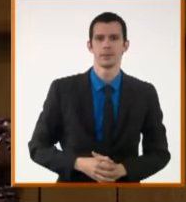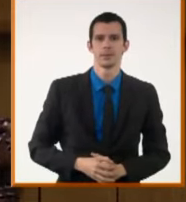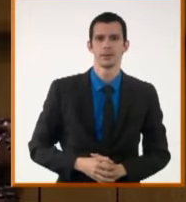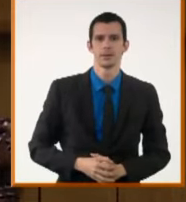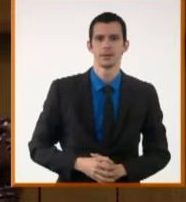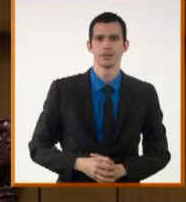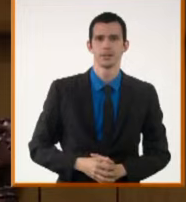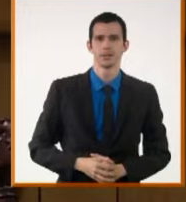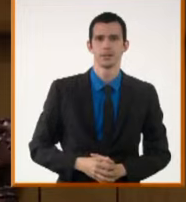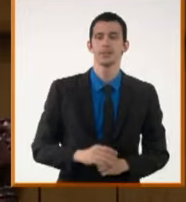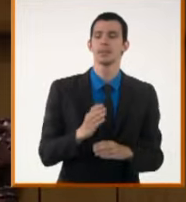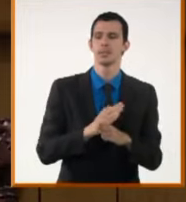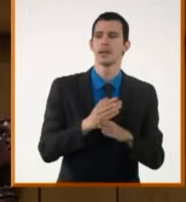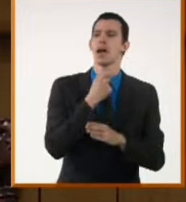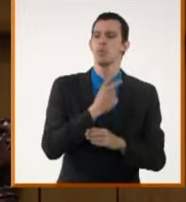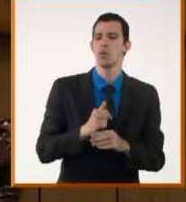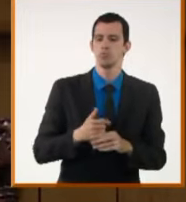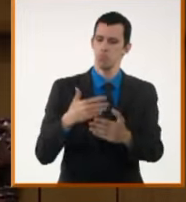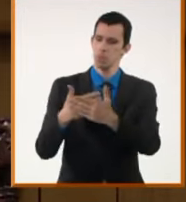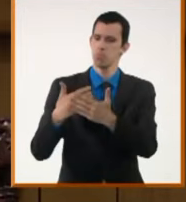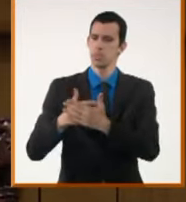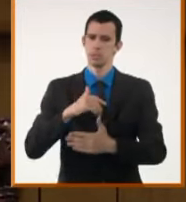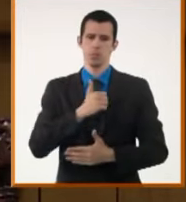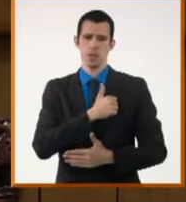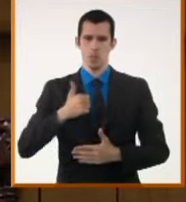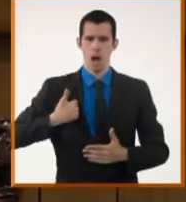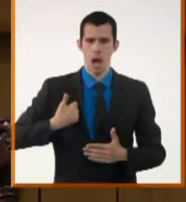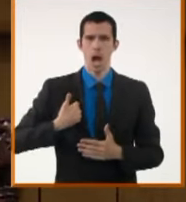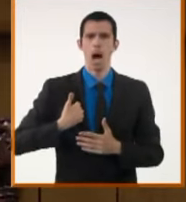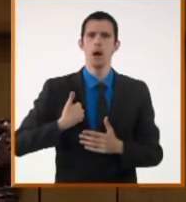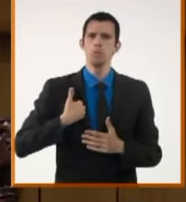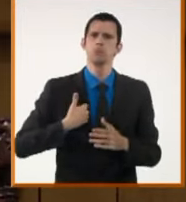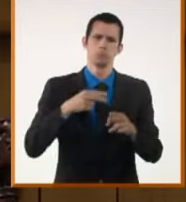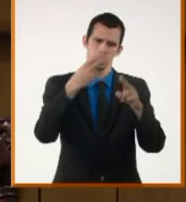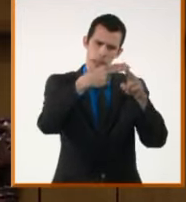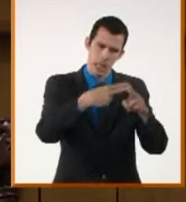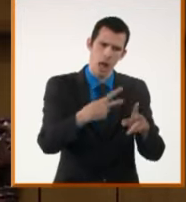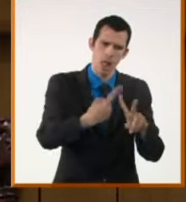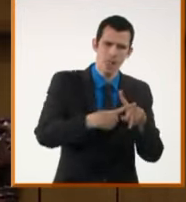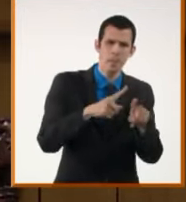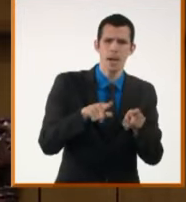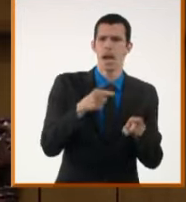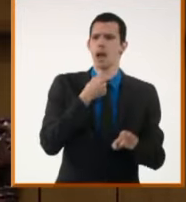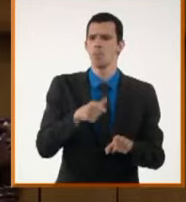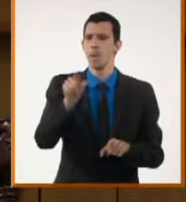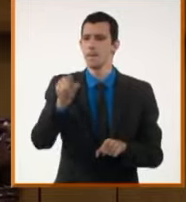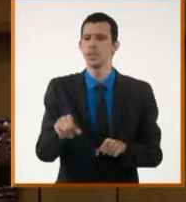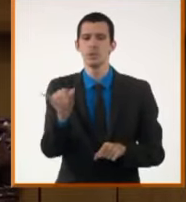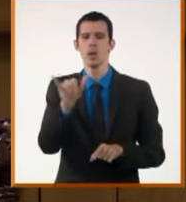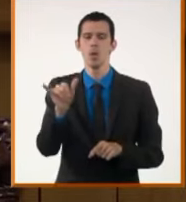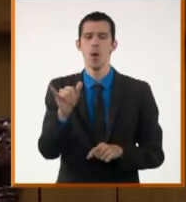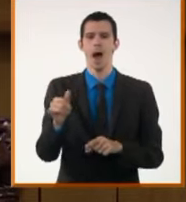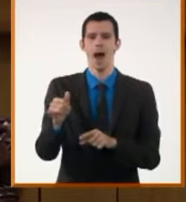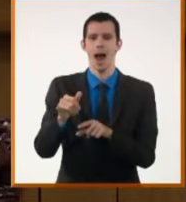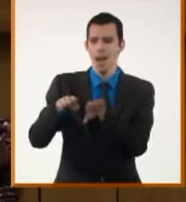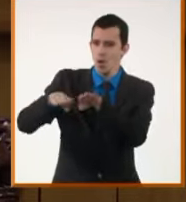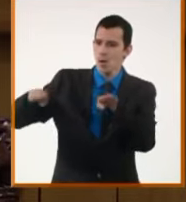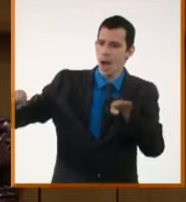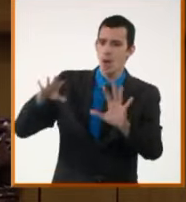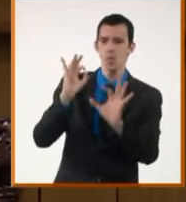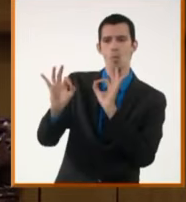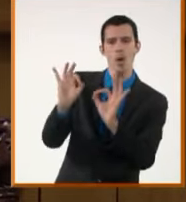en la plantilla el parqueador, no está el que busca todos los días el pan